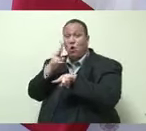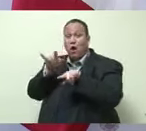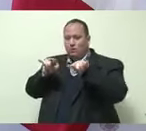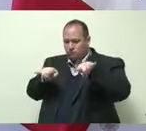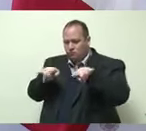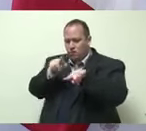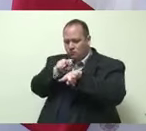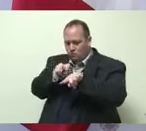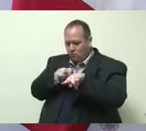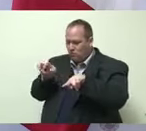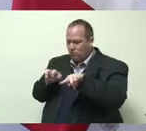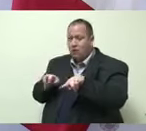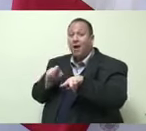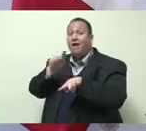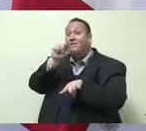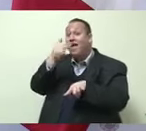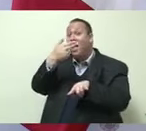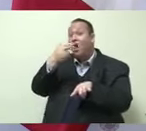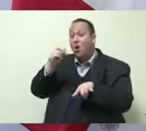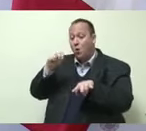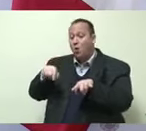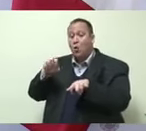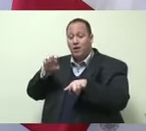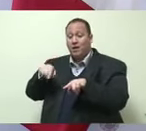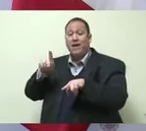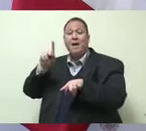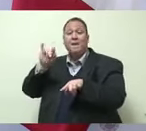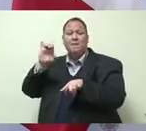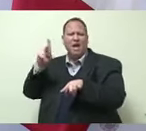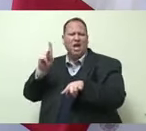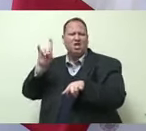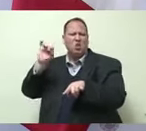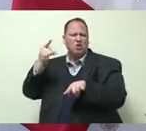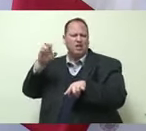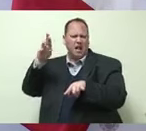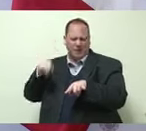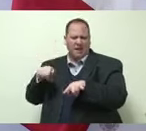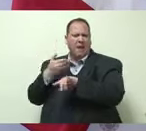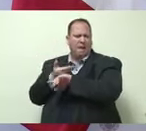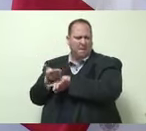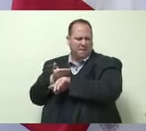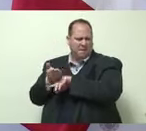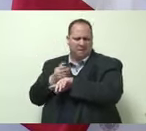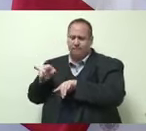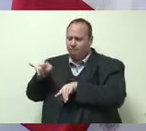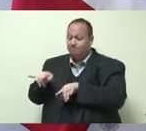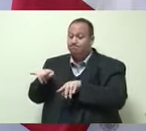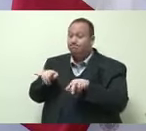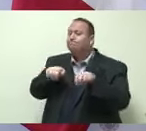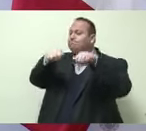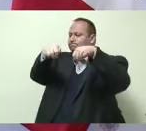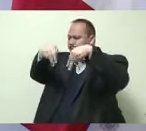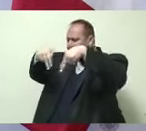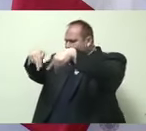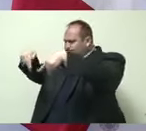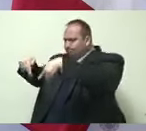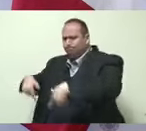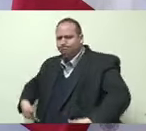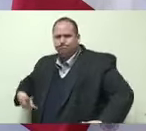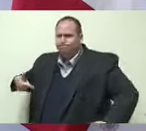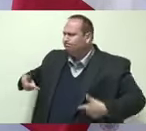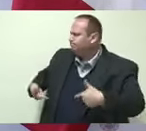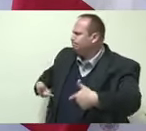que es una camioneta Tajo y un pickup Dodge Ram de color blanco, y descienden de los mismos ya con el